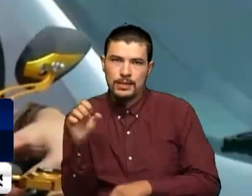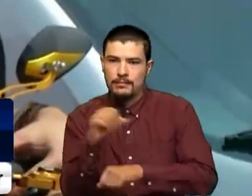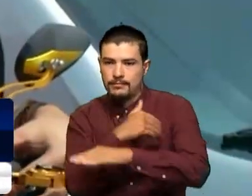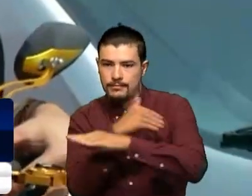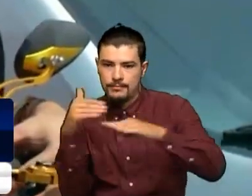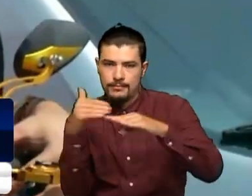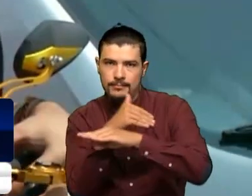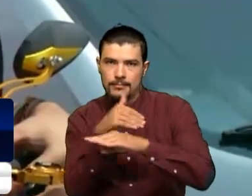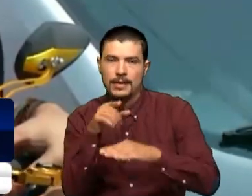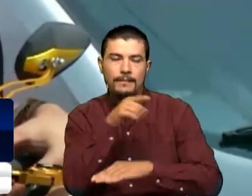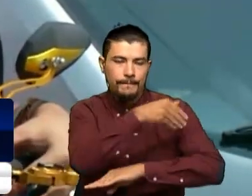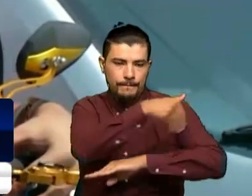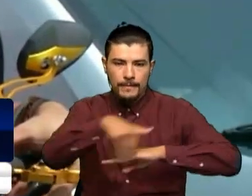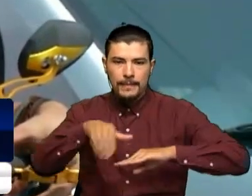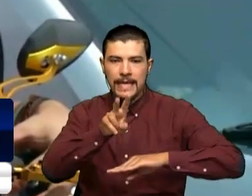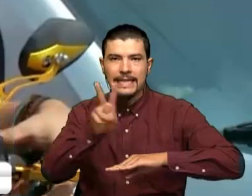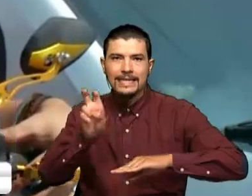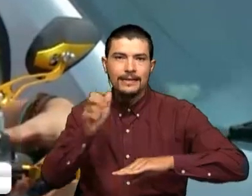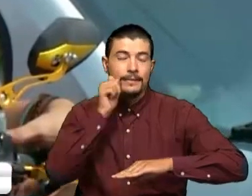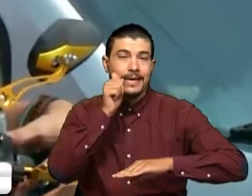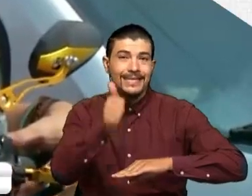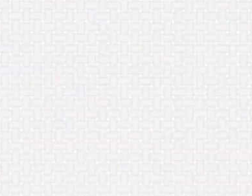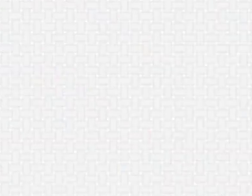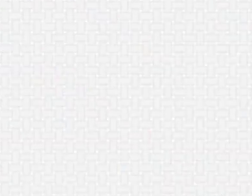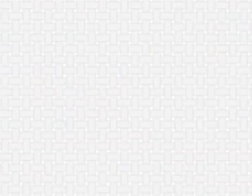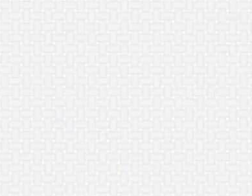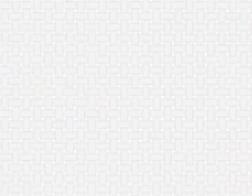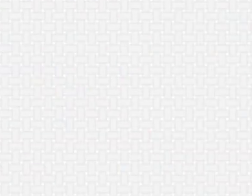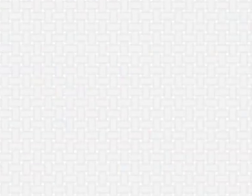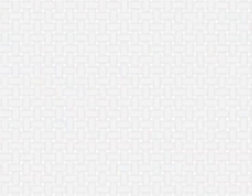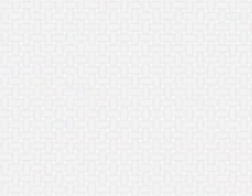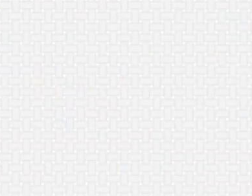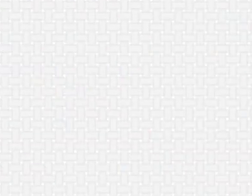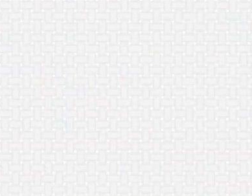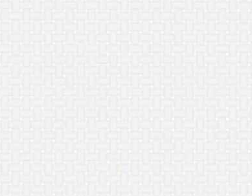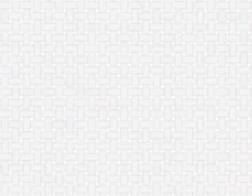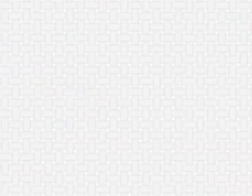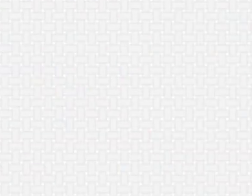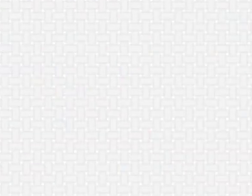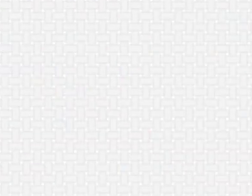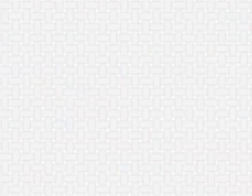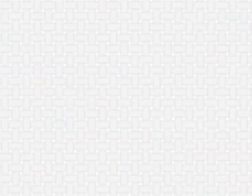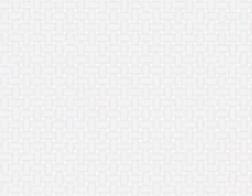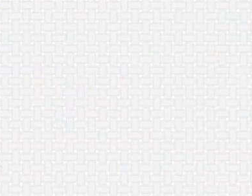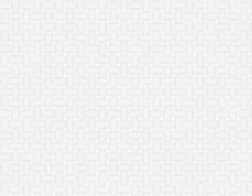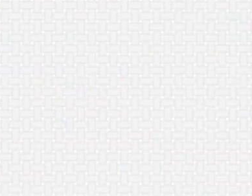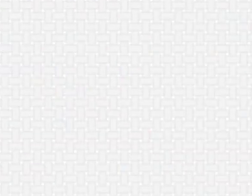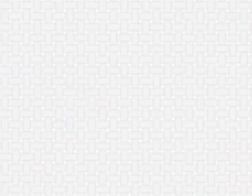Canaltro.com